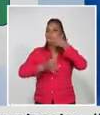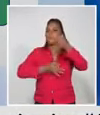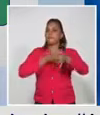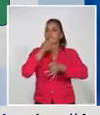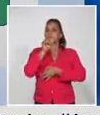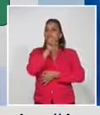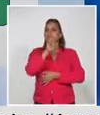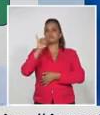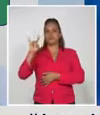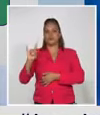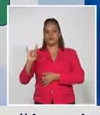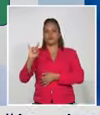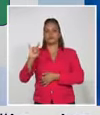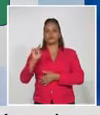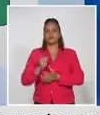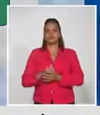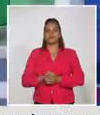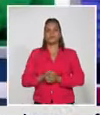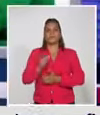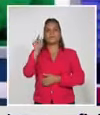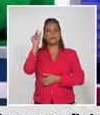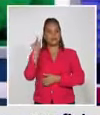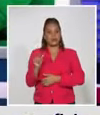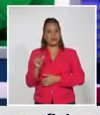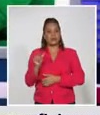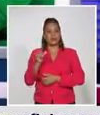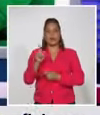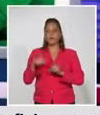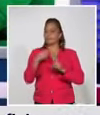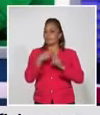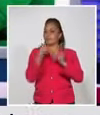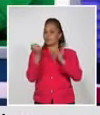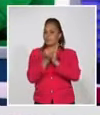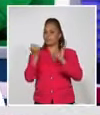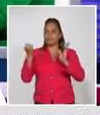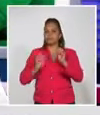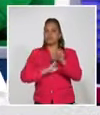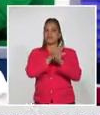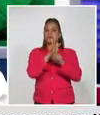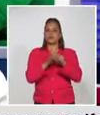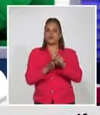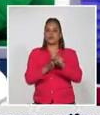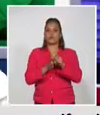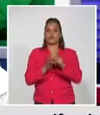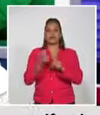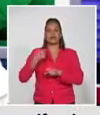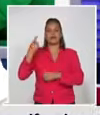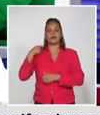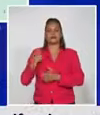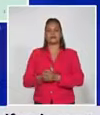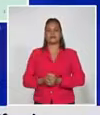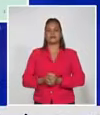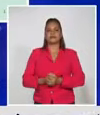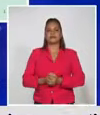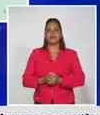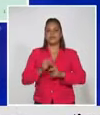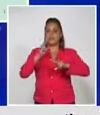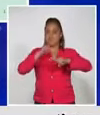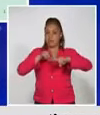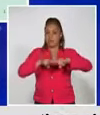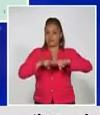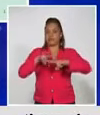19 personas se confirmaron con la enfermedad ayer. De La Habana,